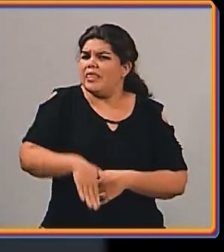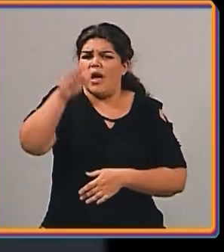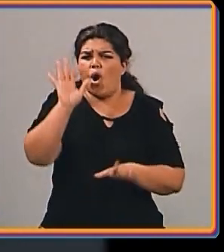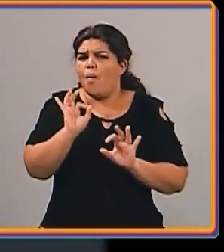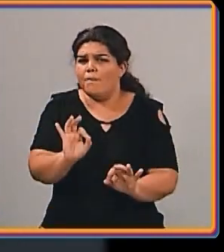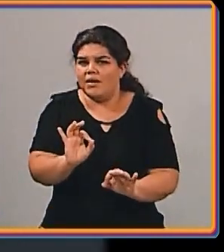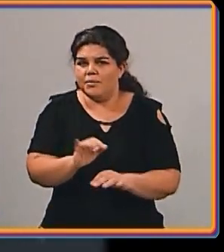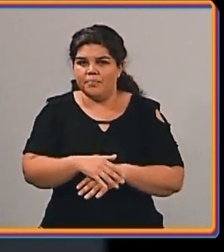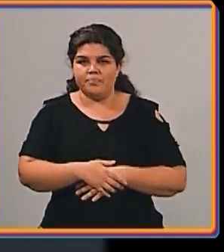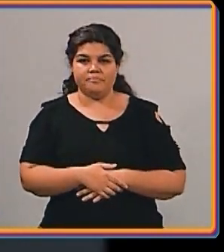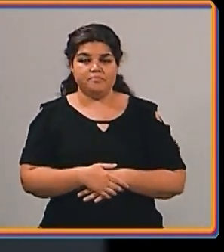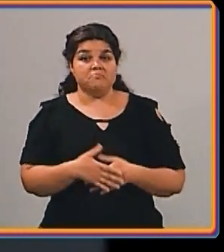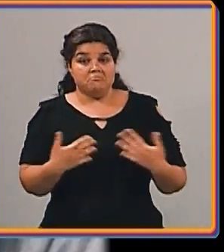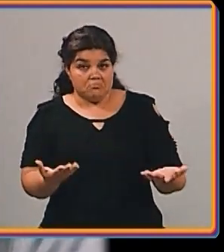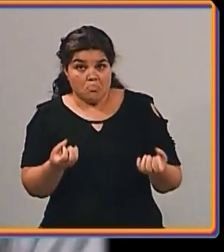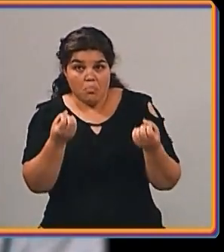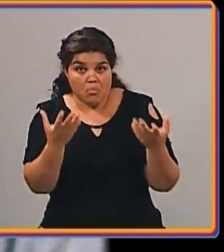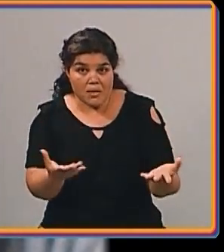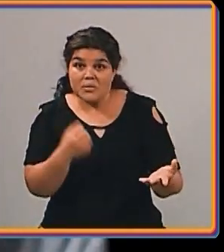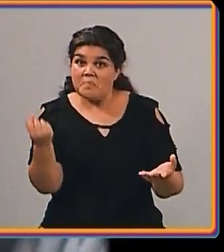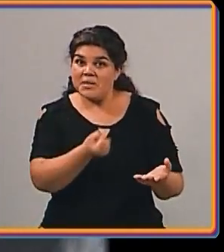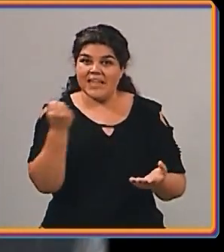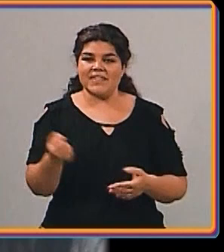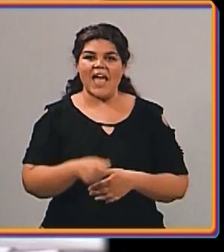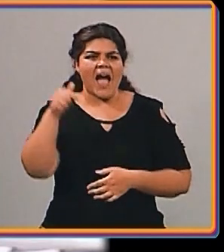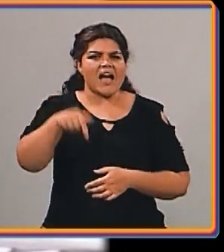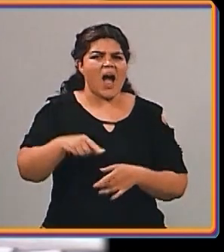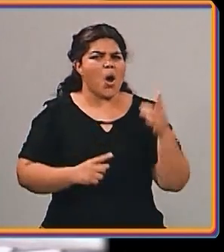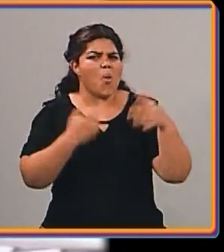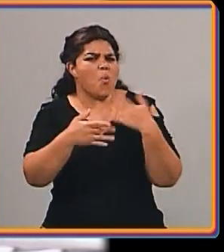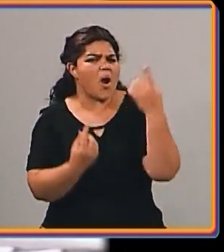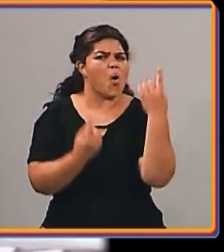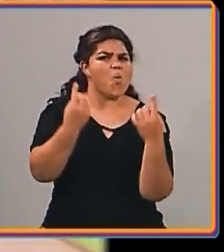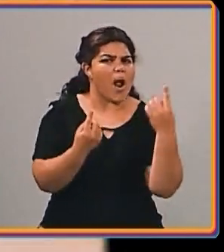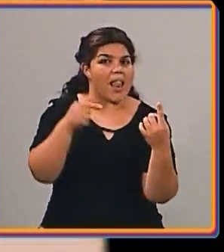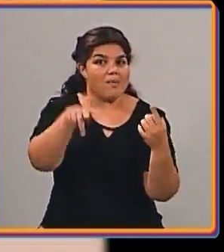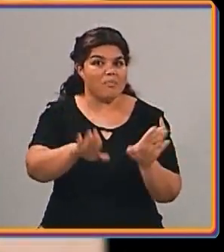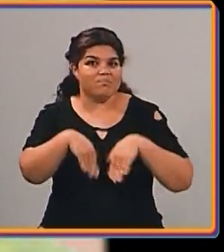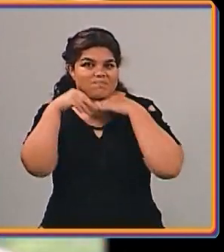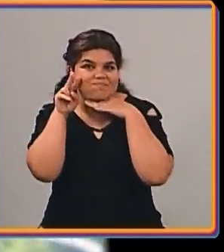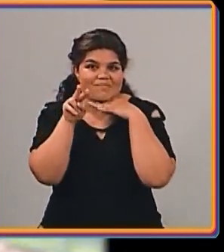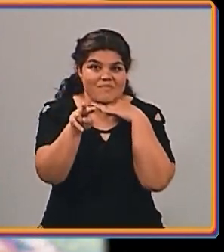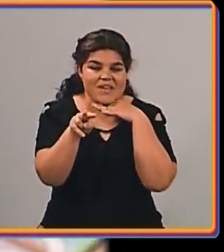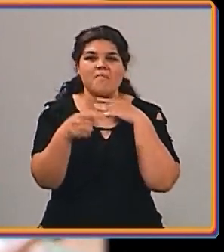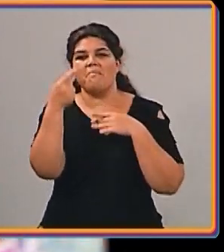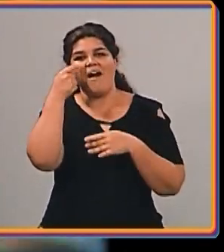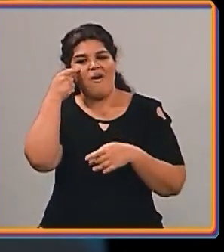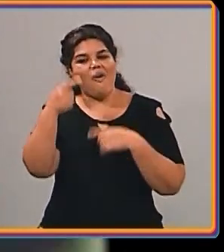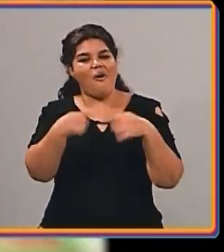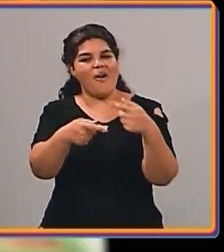edad. Por eso, quédate en A Qué Jugamos, aún tengo muchísimos más juegos para que conozcas y